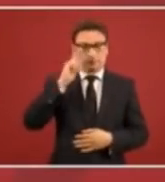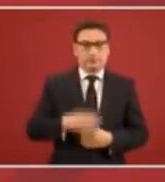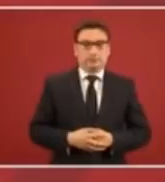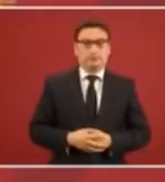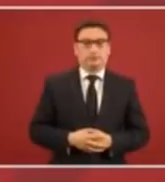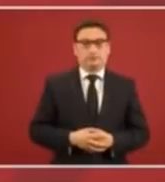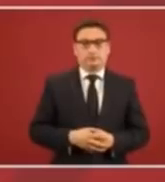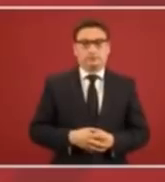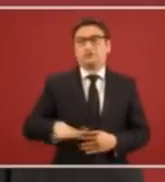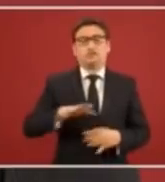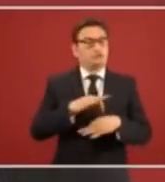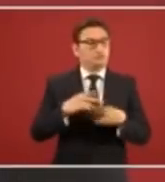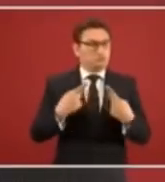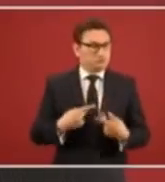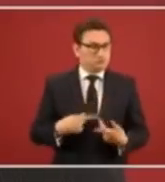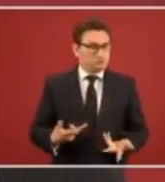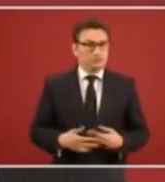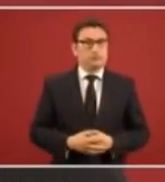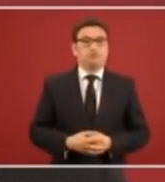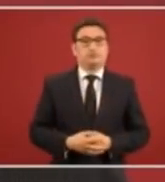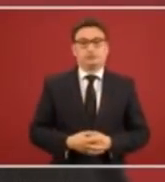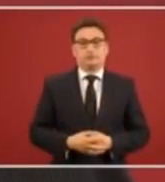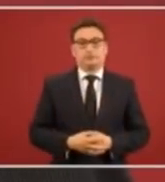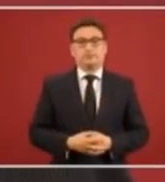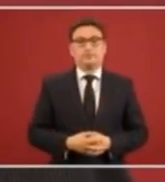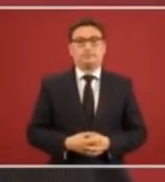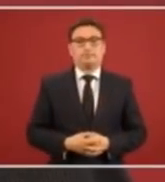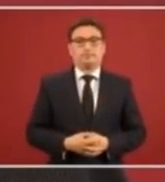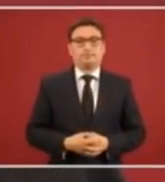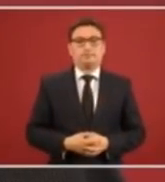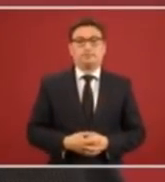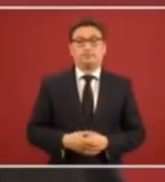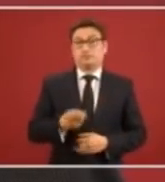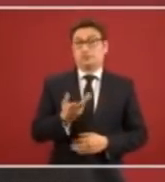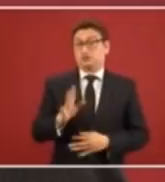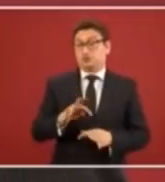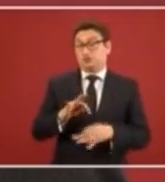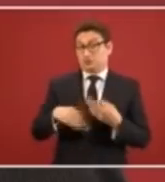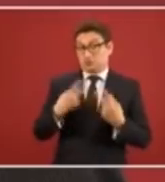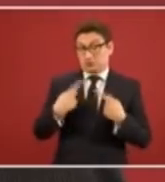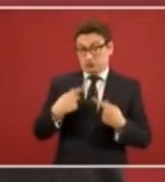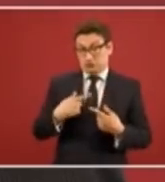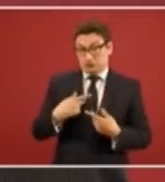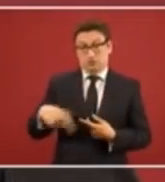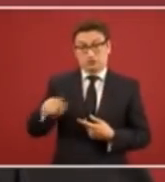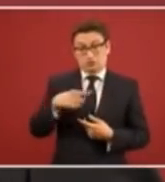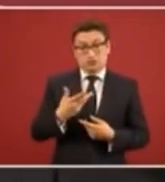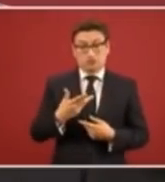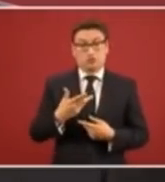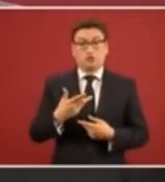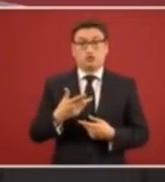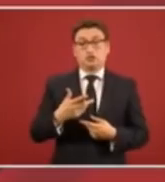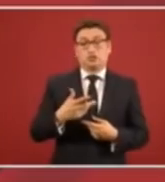de los ciudadanos, y son los ciudadanos un poco más de